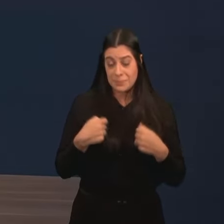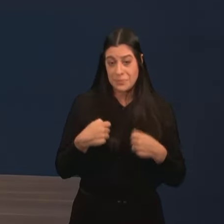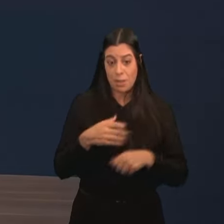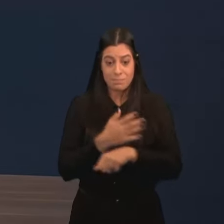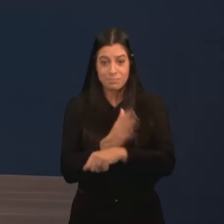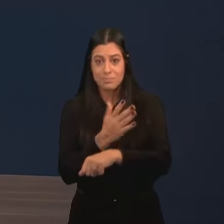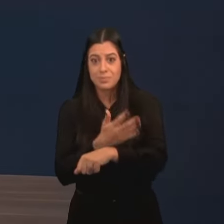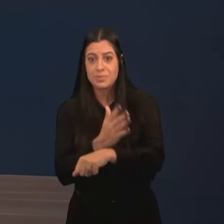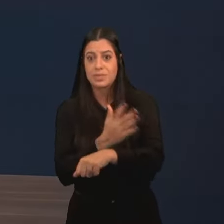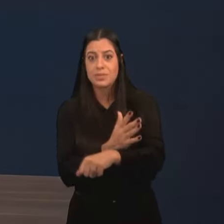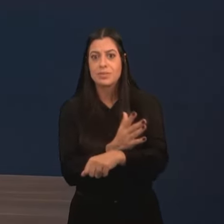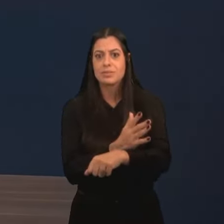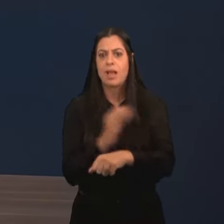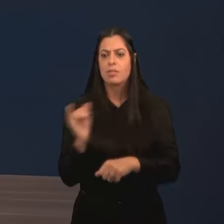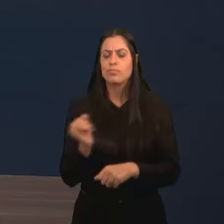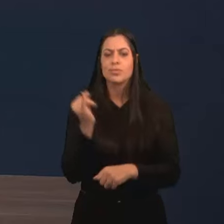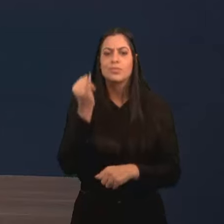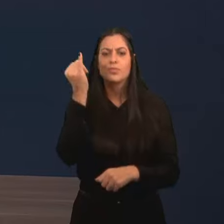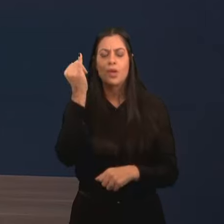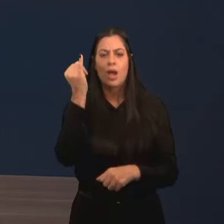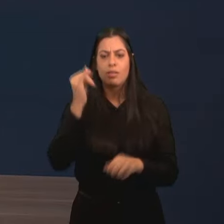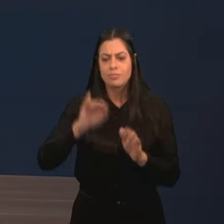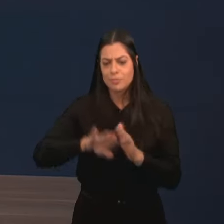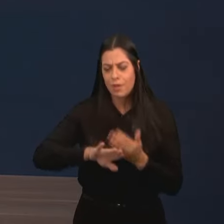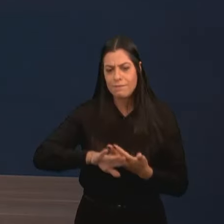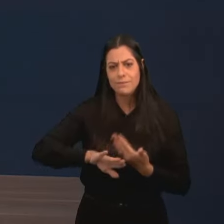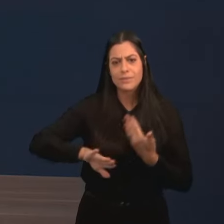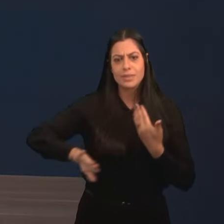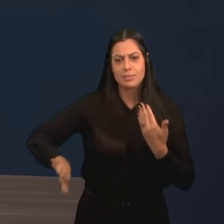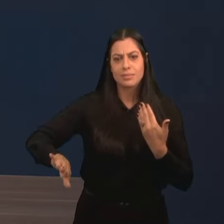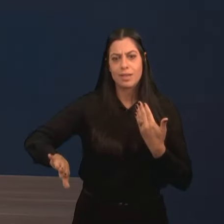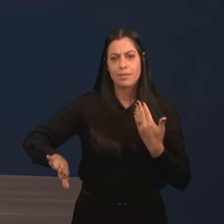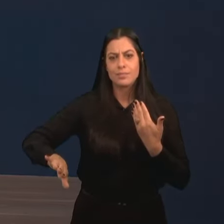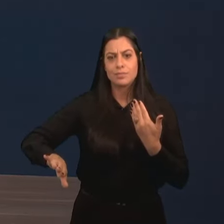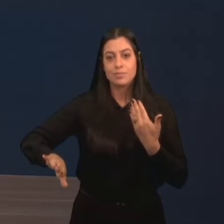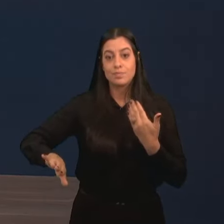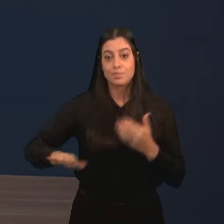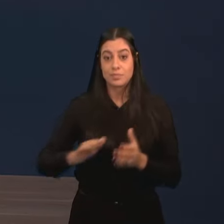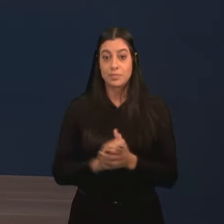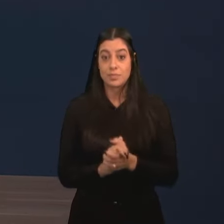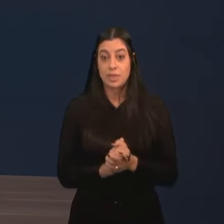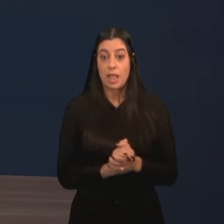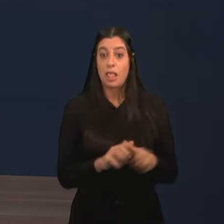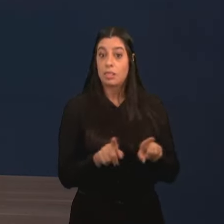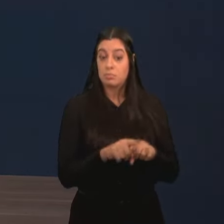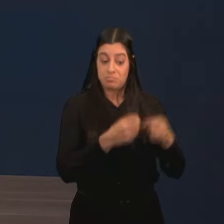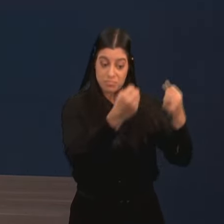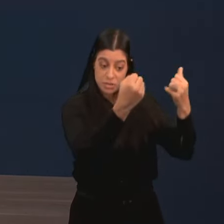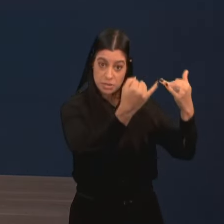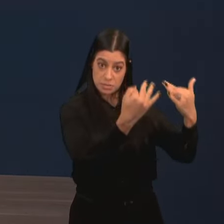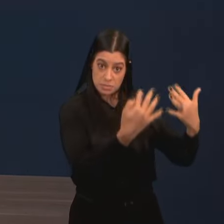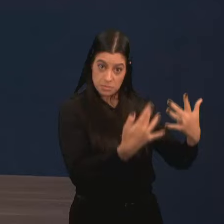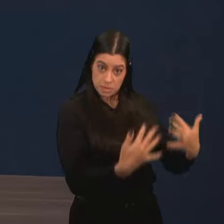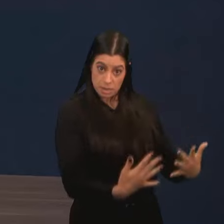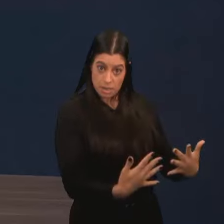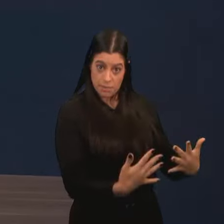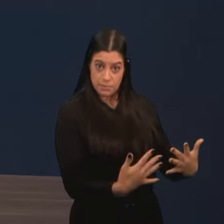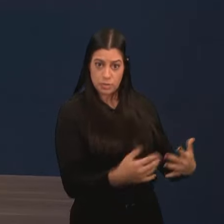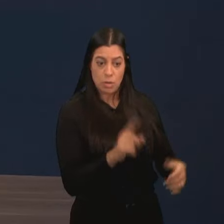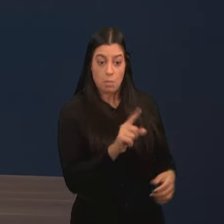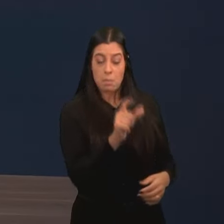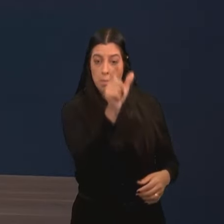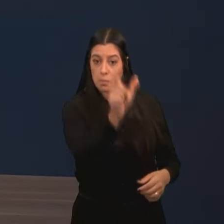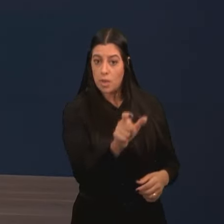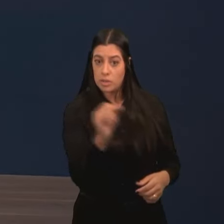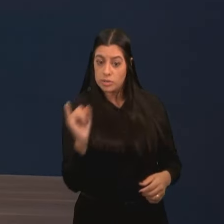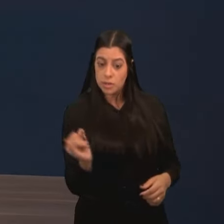práctica aquello que sería el principio que no puede ser retirado, que es el principio de la explicabilidad y un otro